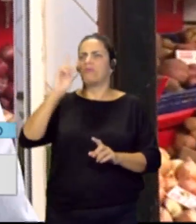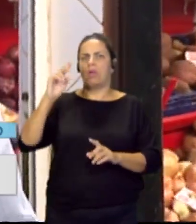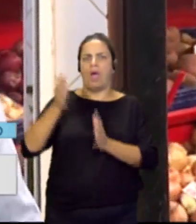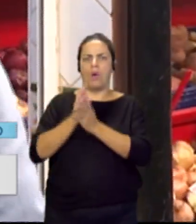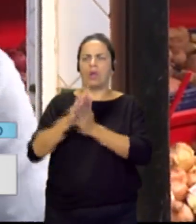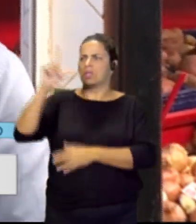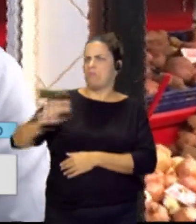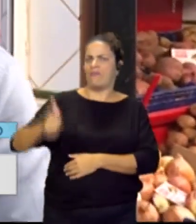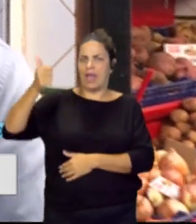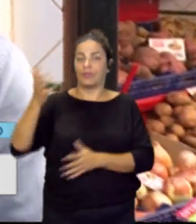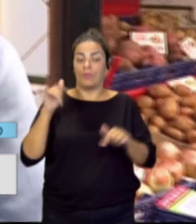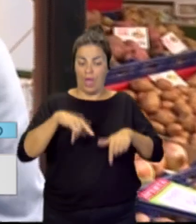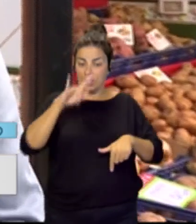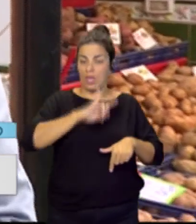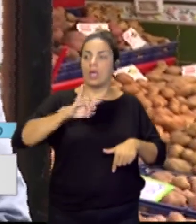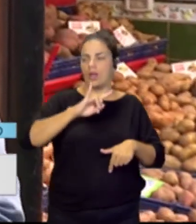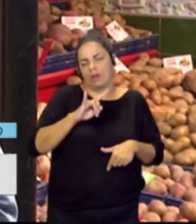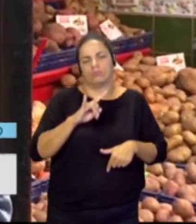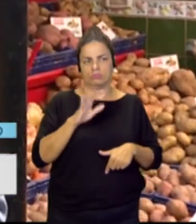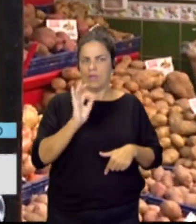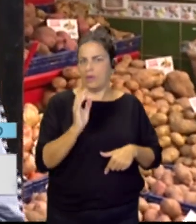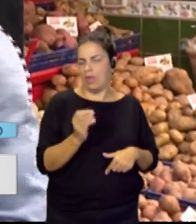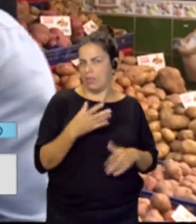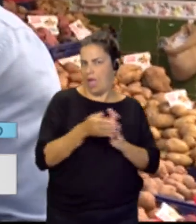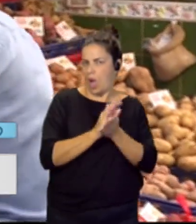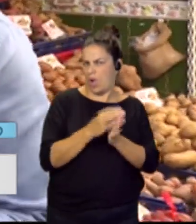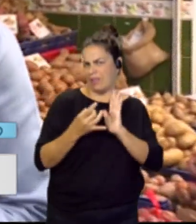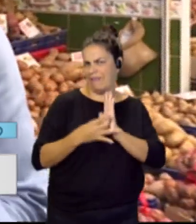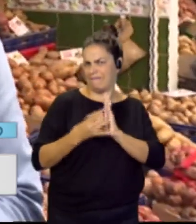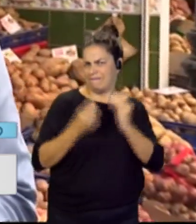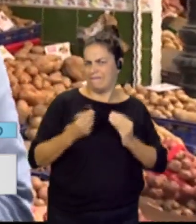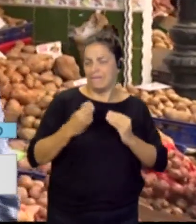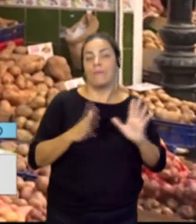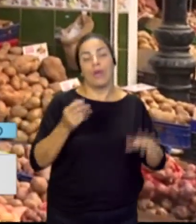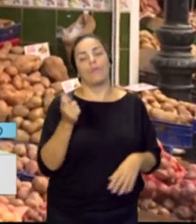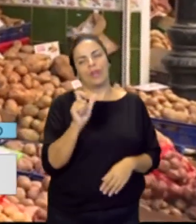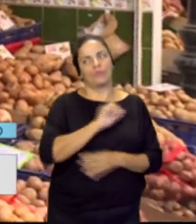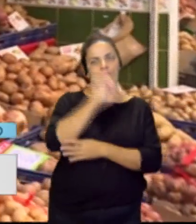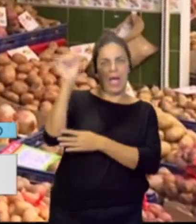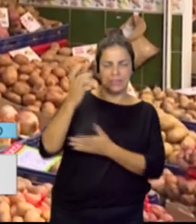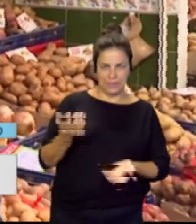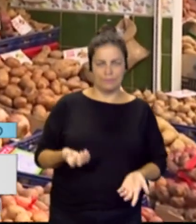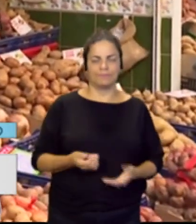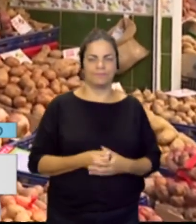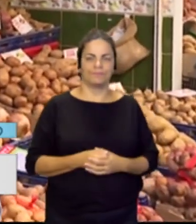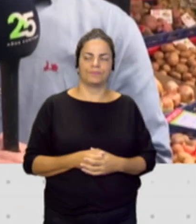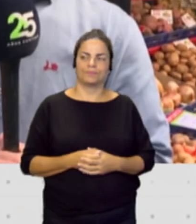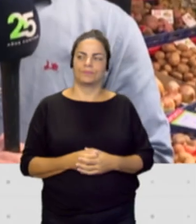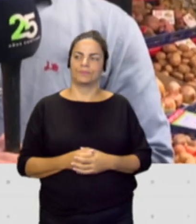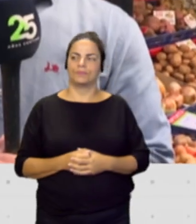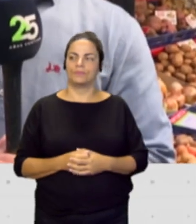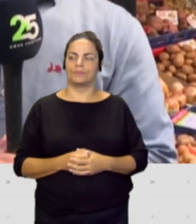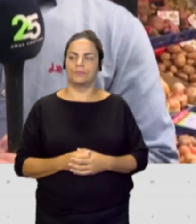Canarias Es verdad que consumimos calidad consumimos aguacates de calidad pero lo tenemos a precios quizás más elevados que en otros lugares de